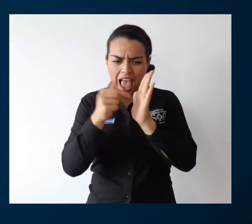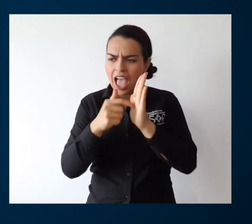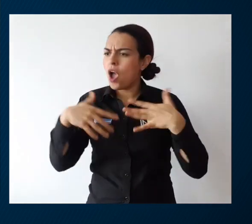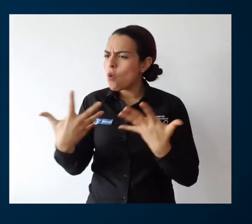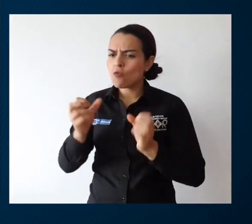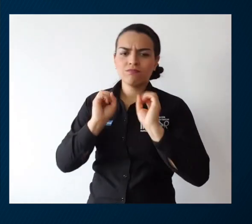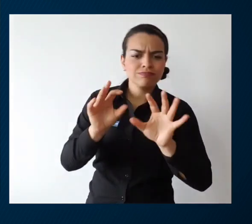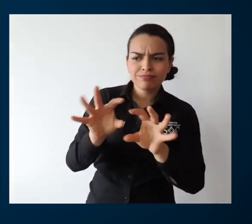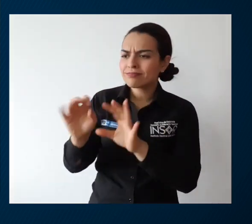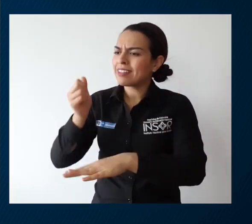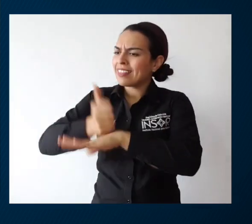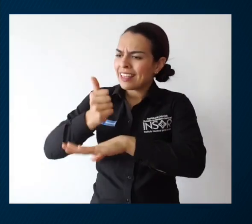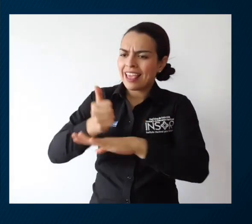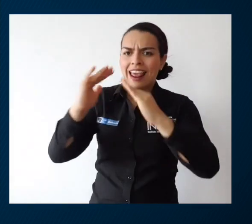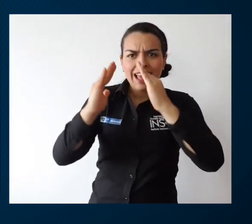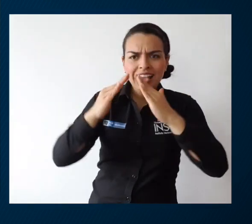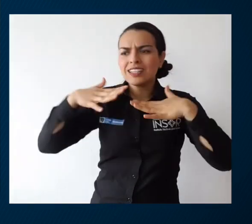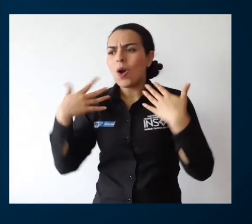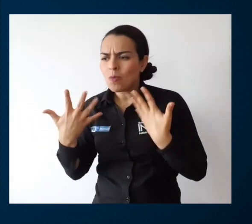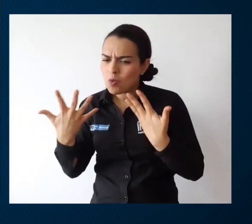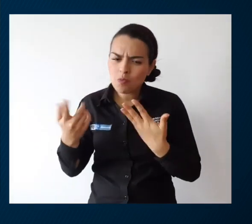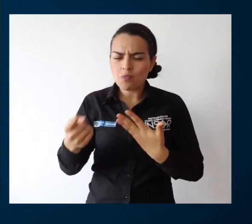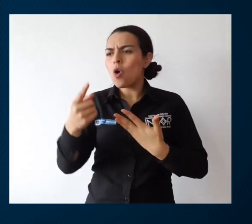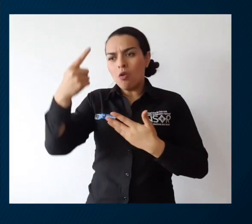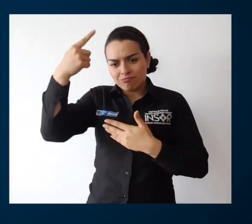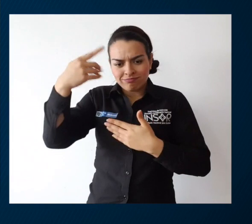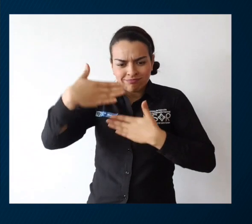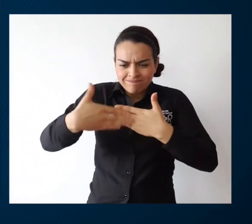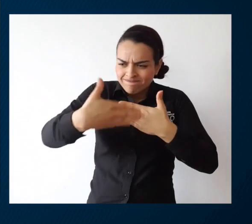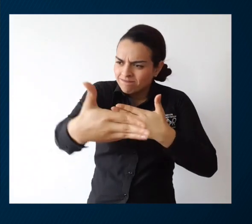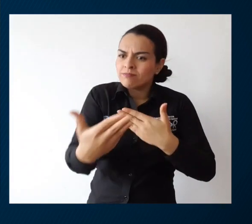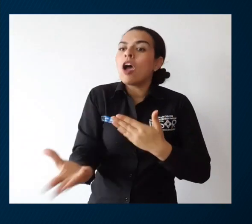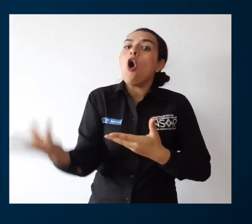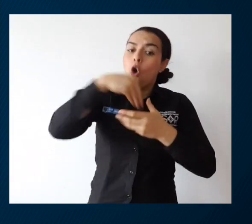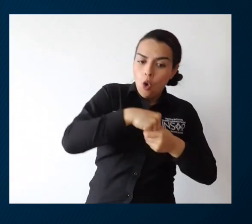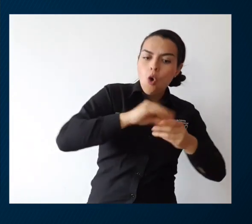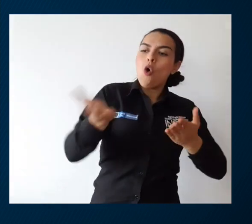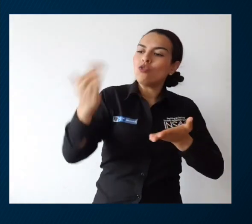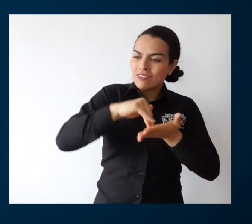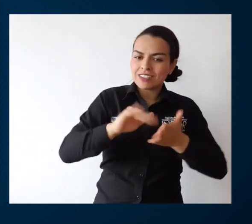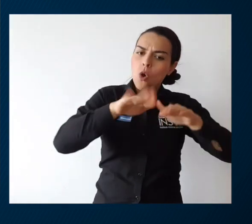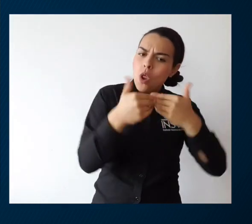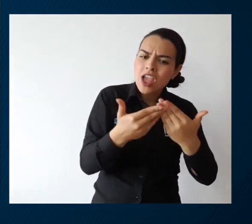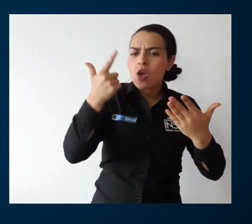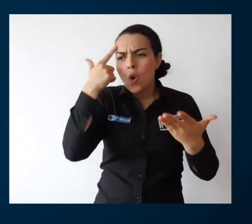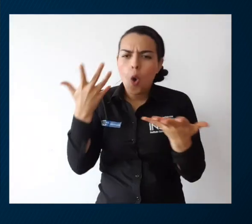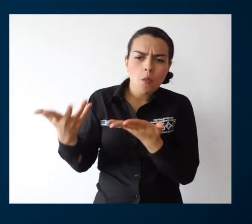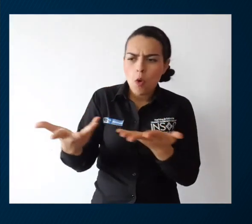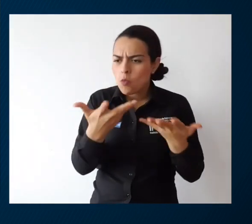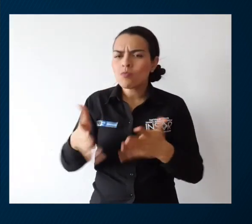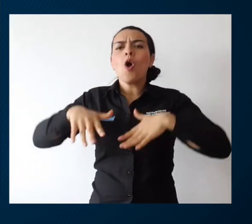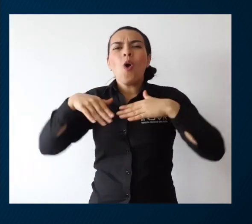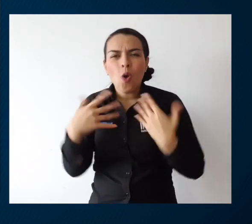curriculares, qué dejábamos en casa y qué pasábamos para aula una vez retomemos el trabajo en aula, cómo asumimos